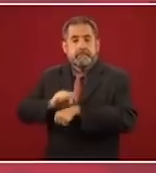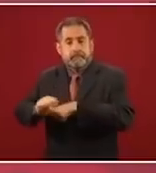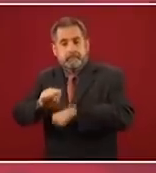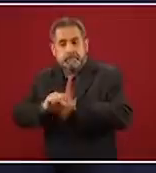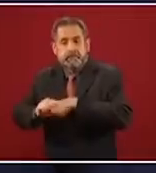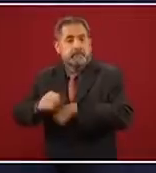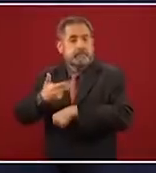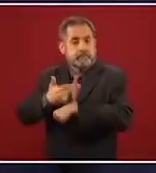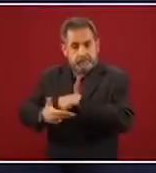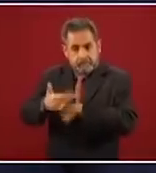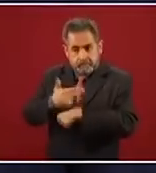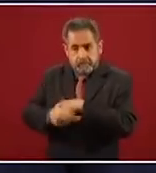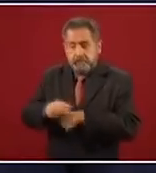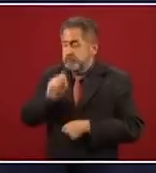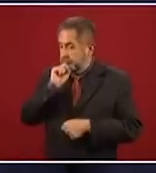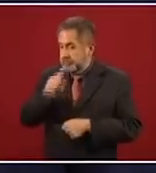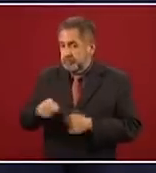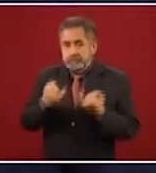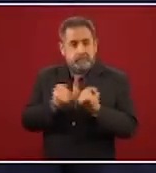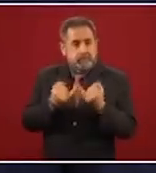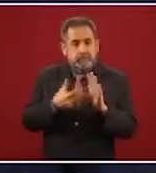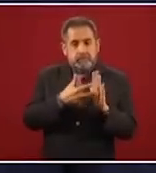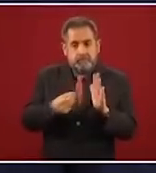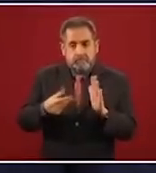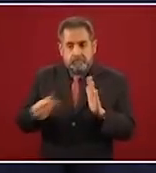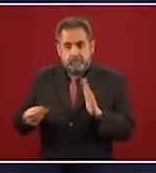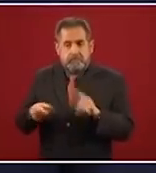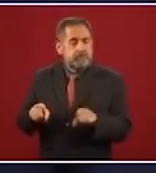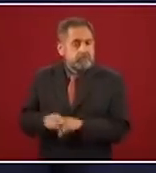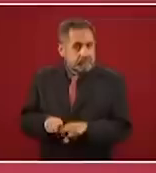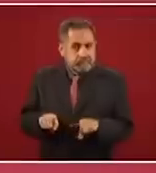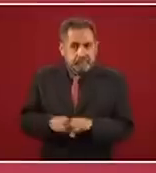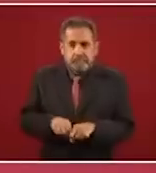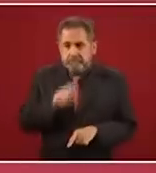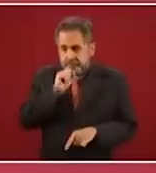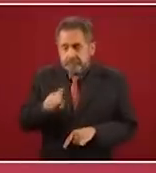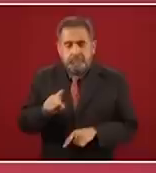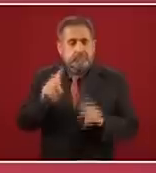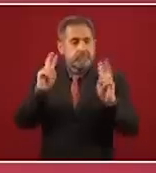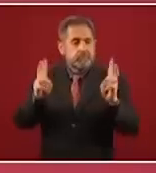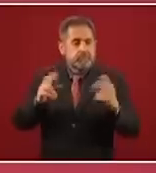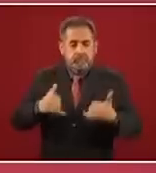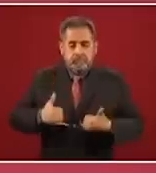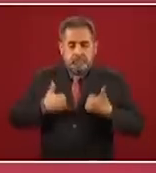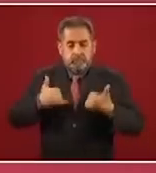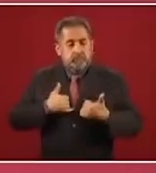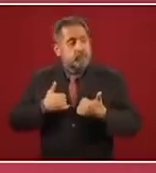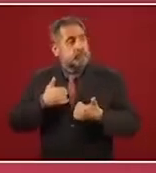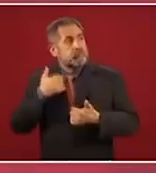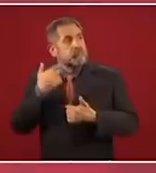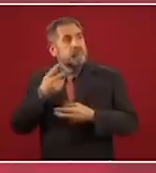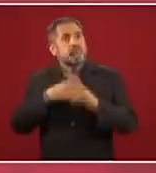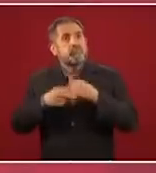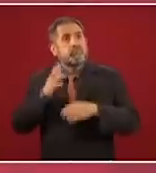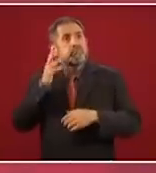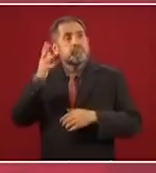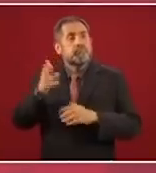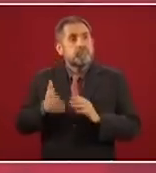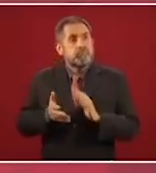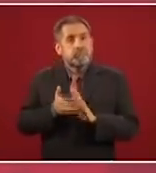en Honduras. Lo mismo Jóvenes Construyendo el Futuro, o sea,